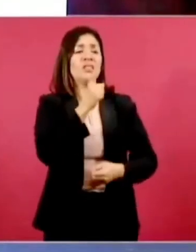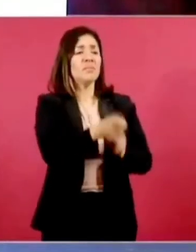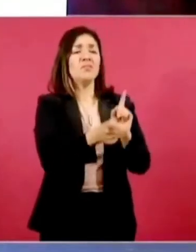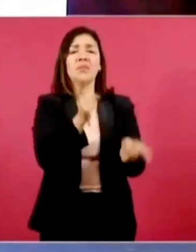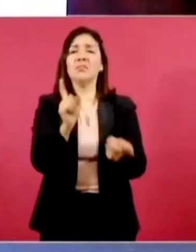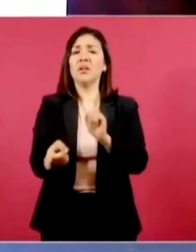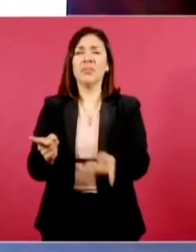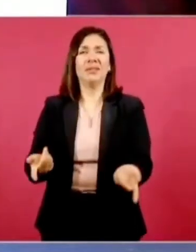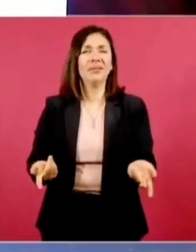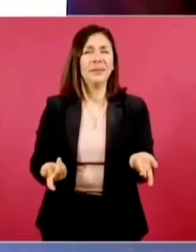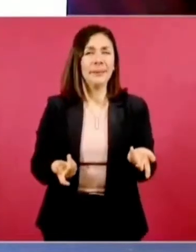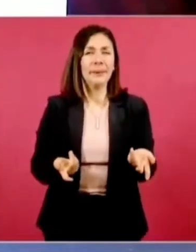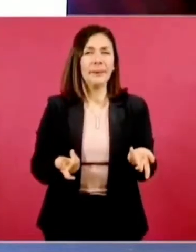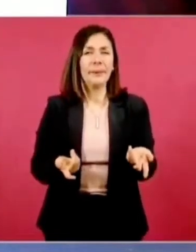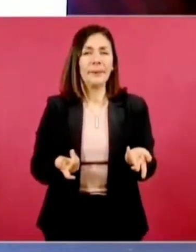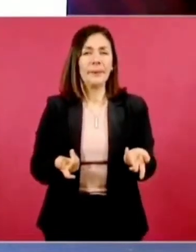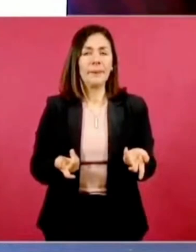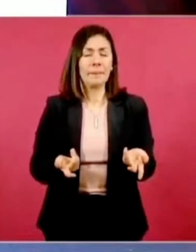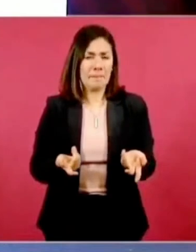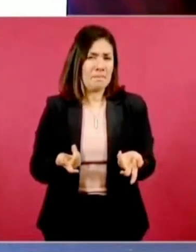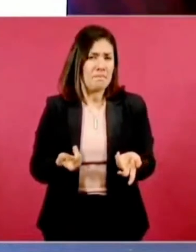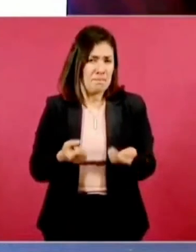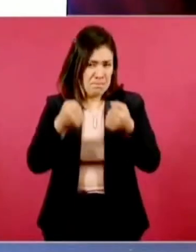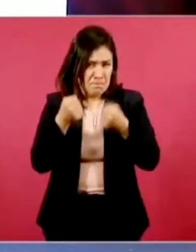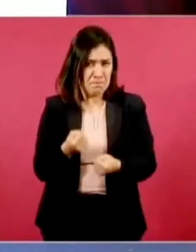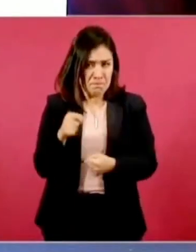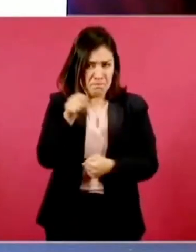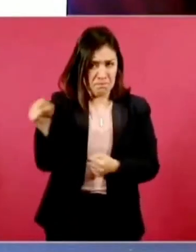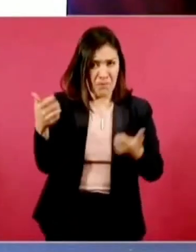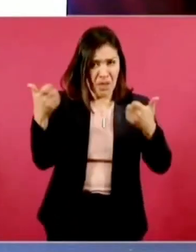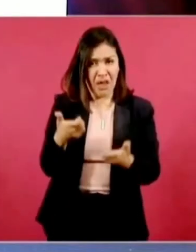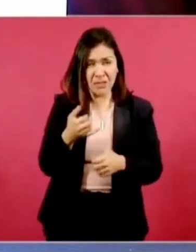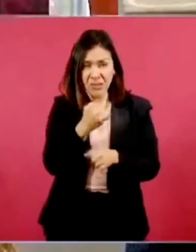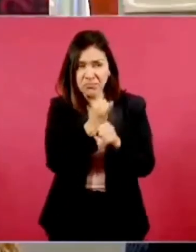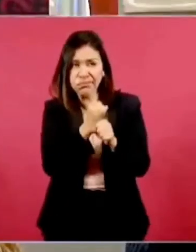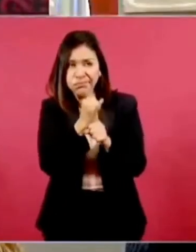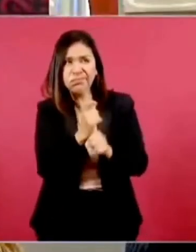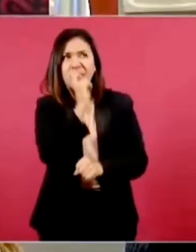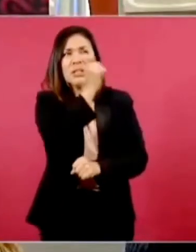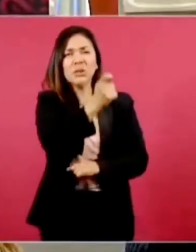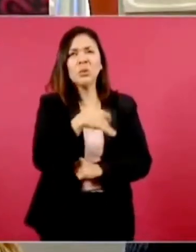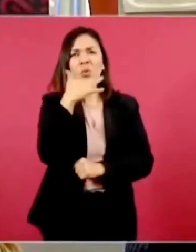Ellos seguramente no investigan la corrupción en Estados Unidos,